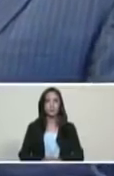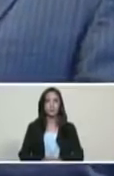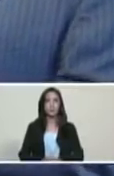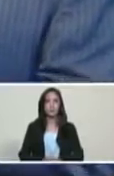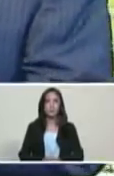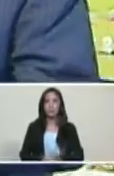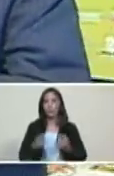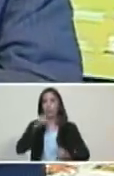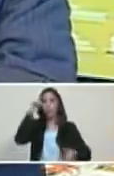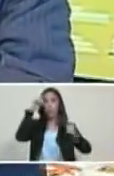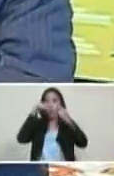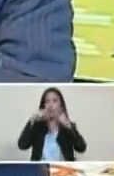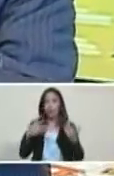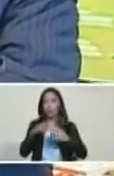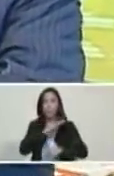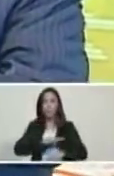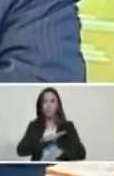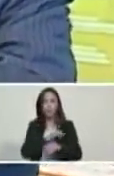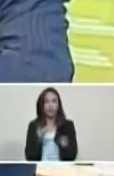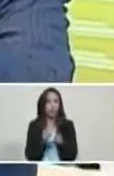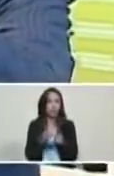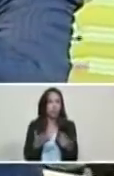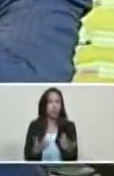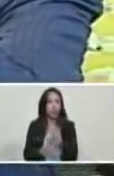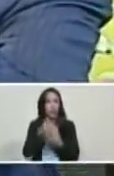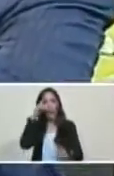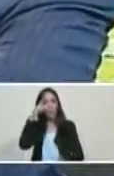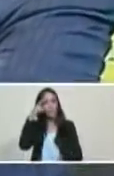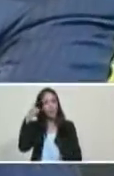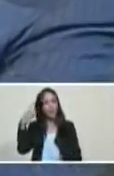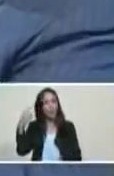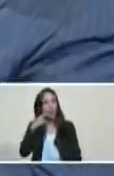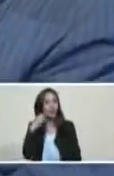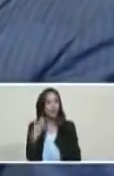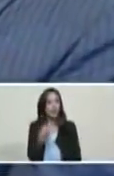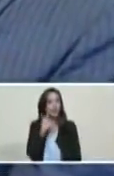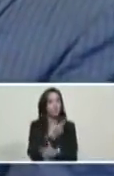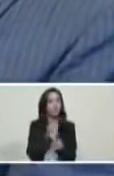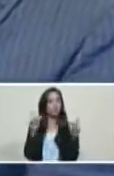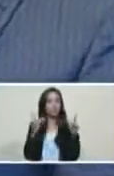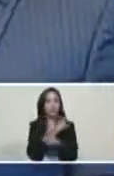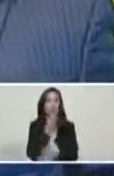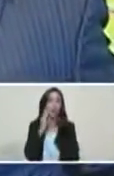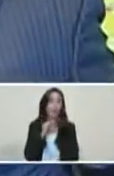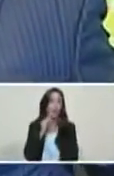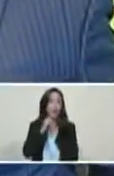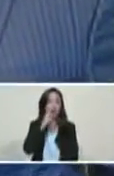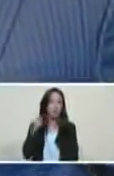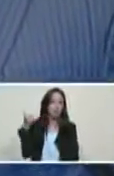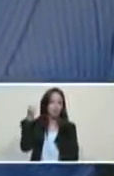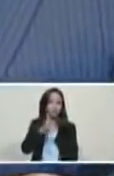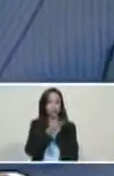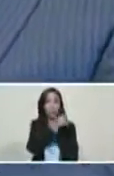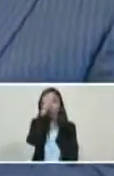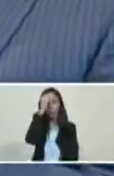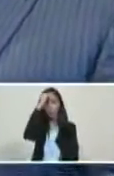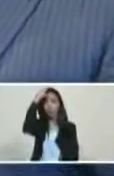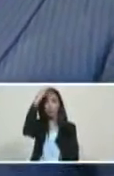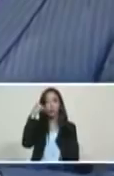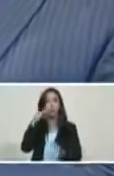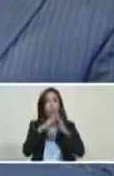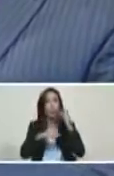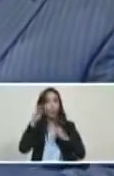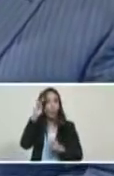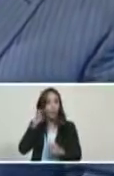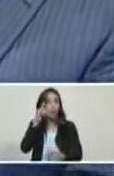Se enfoca esta micromisión en construir una pedagogía liberadora desde la experiencia y los saberes de todos los